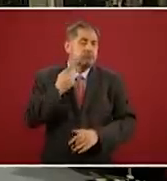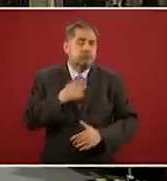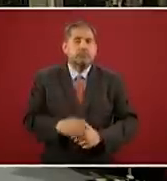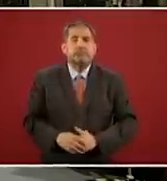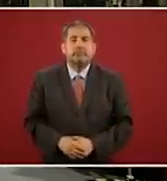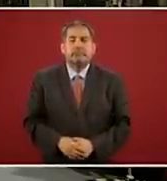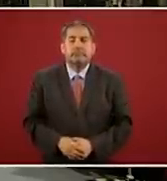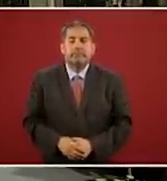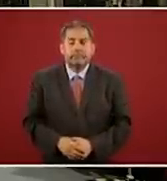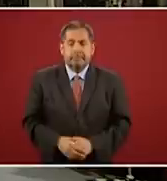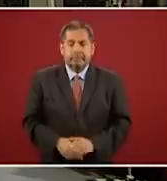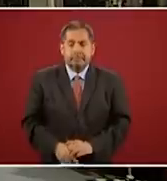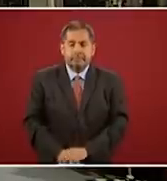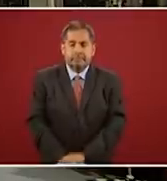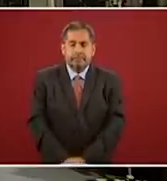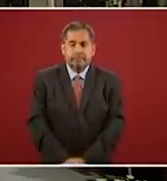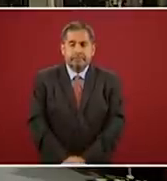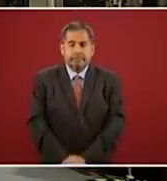Adelante.